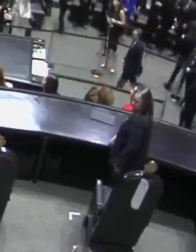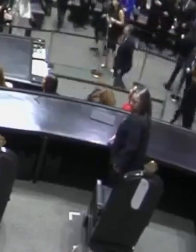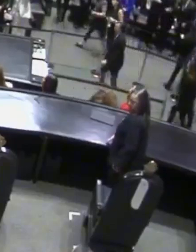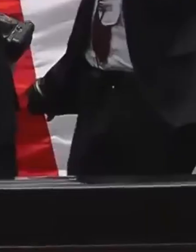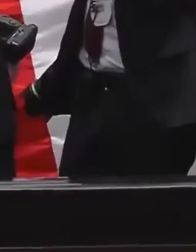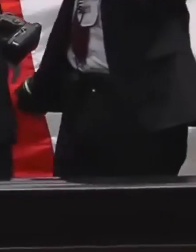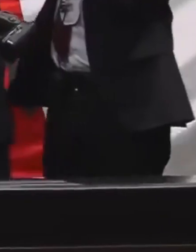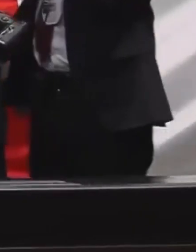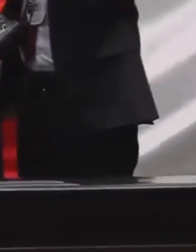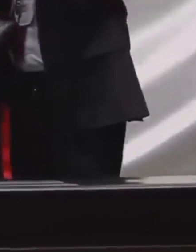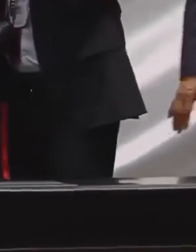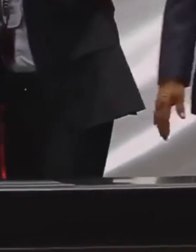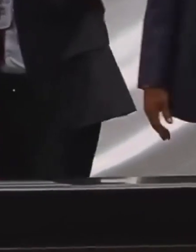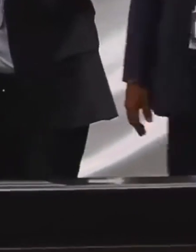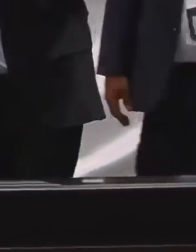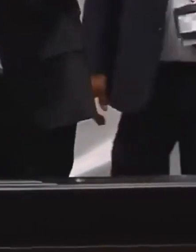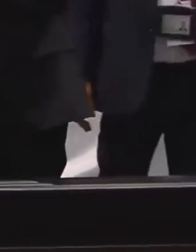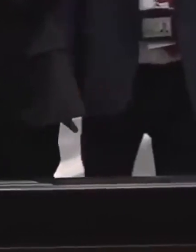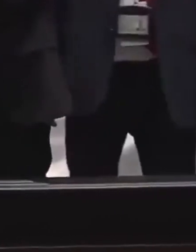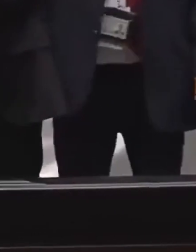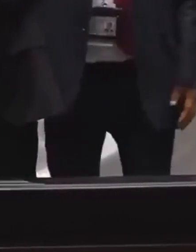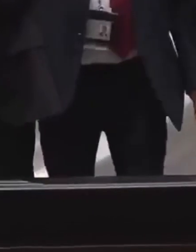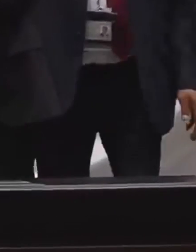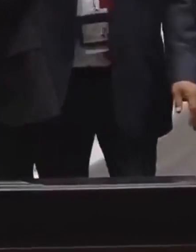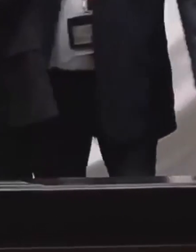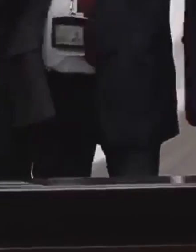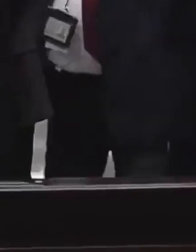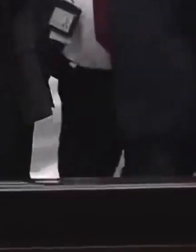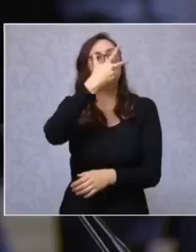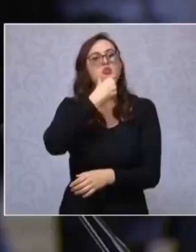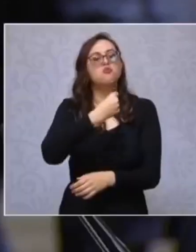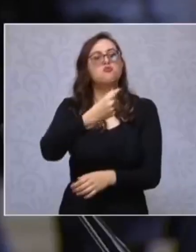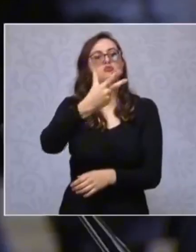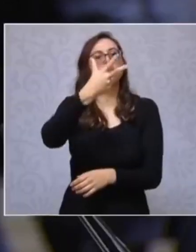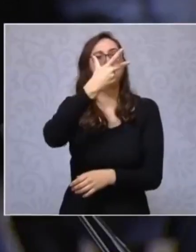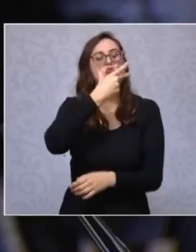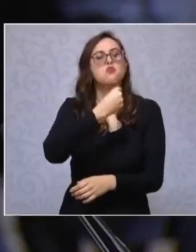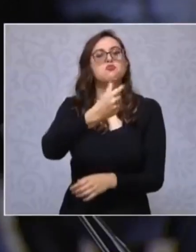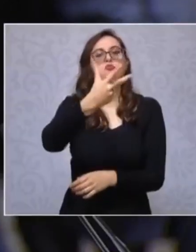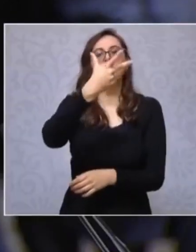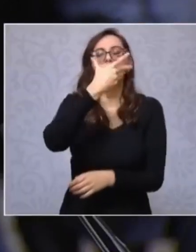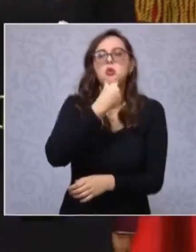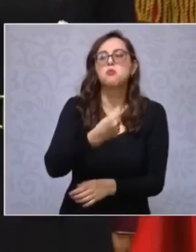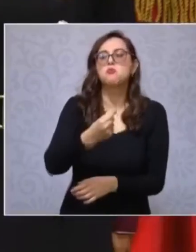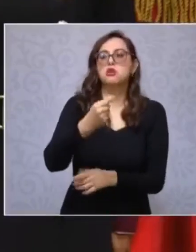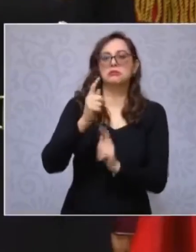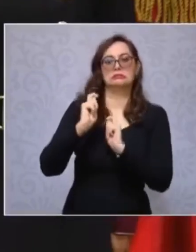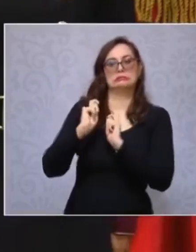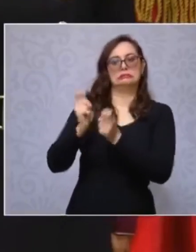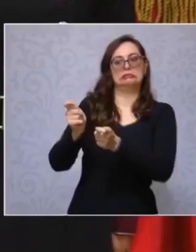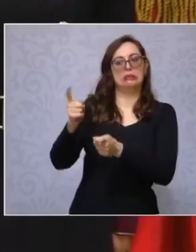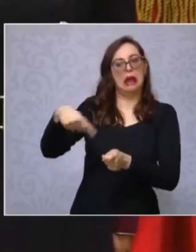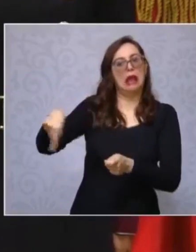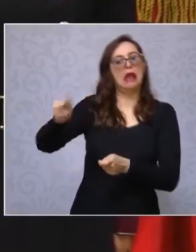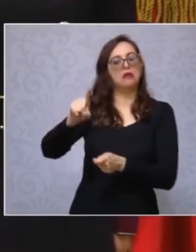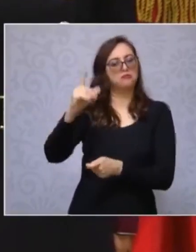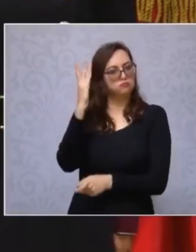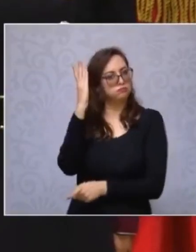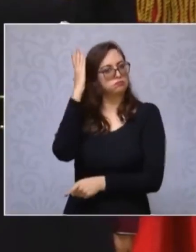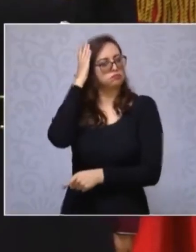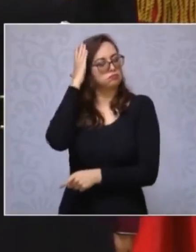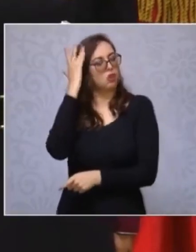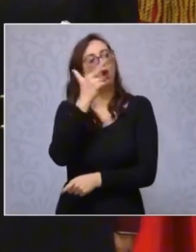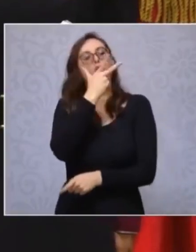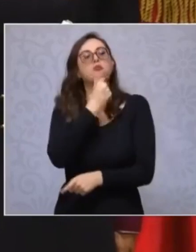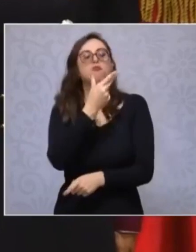donde expuso el logro de ser la primera mujer en el cargo. Que el curso de la humanidad era protagonizado únicamente